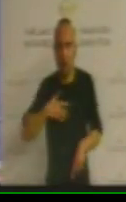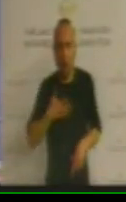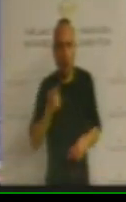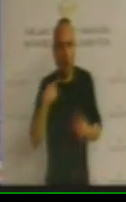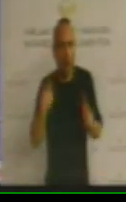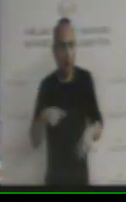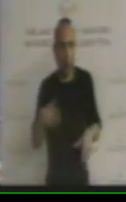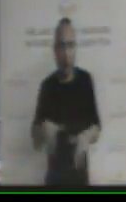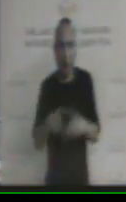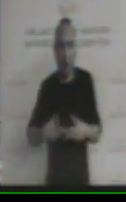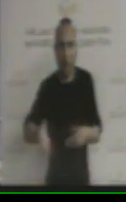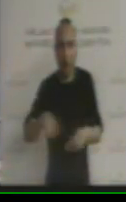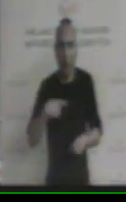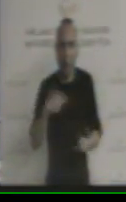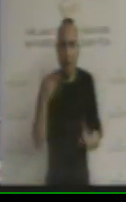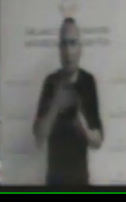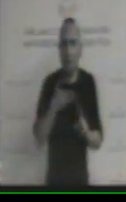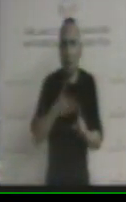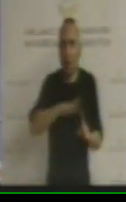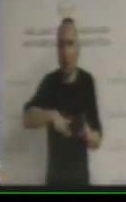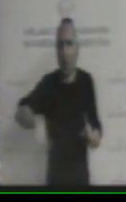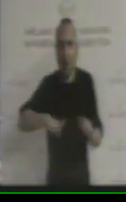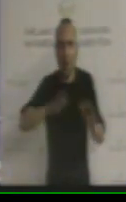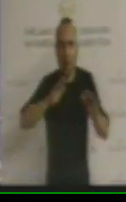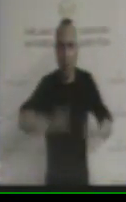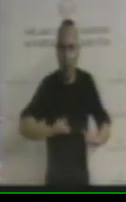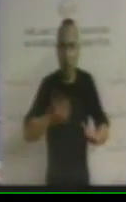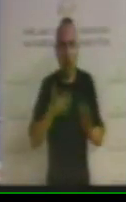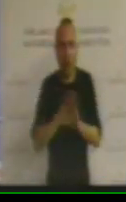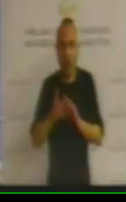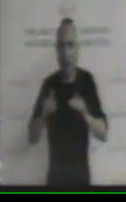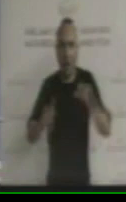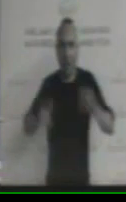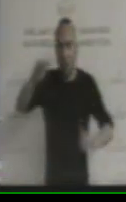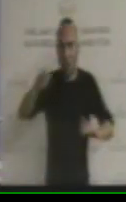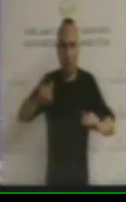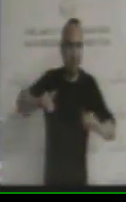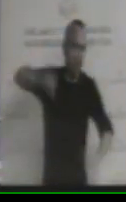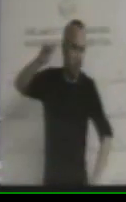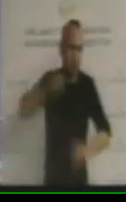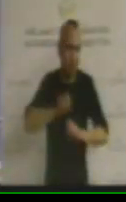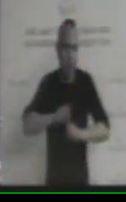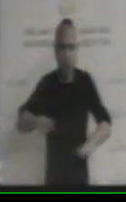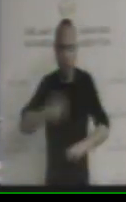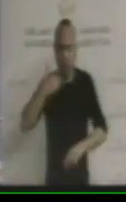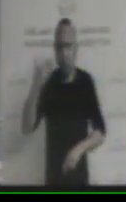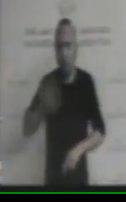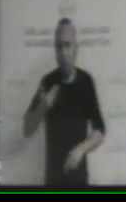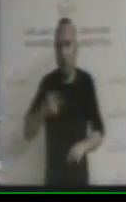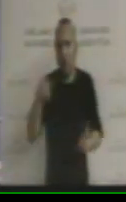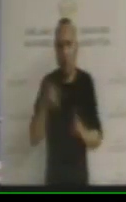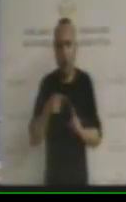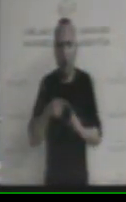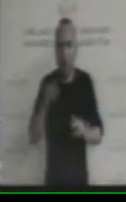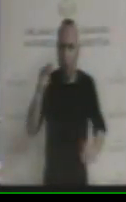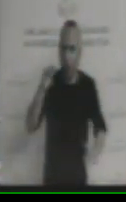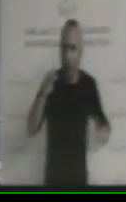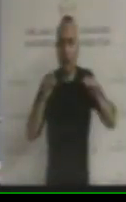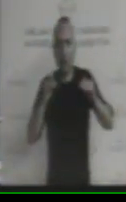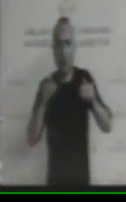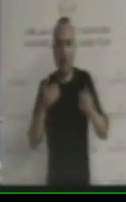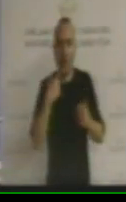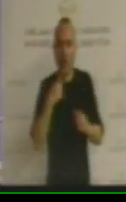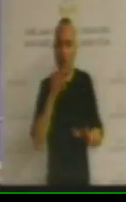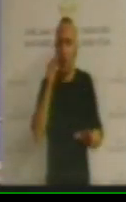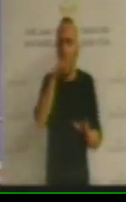servicios para la infancia reduce la desigualdad, usted lo sabe. Es clave para romper el ciclo de la desventaja. La inversión